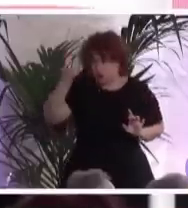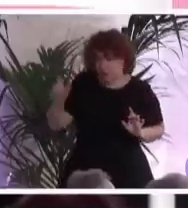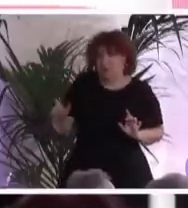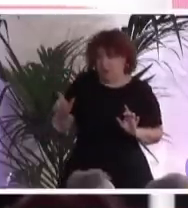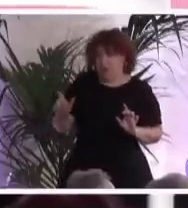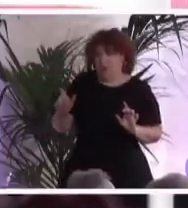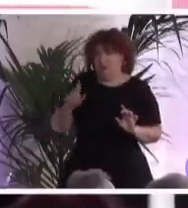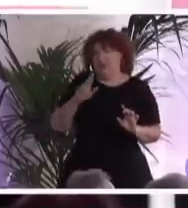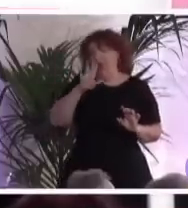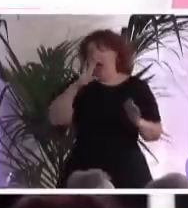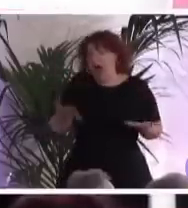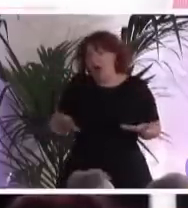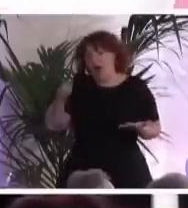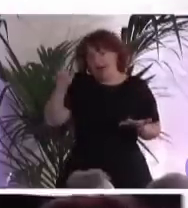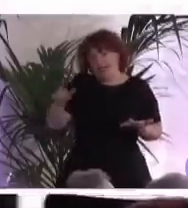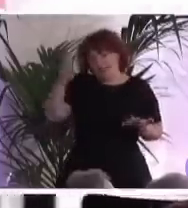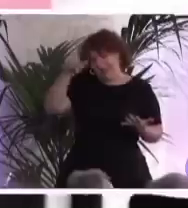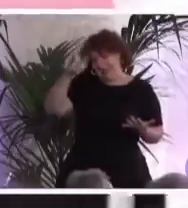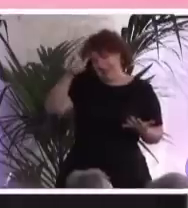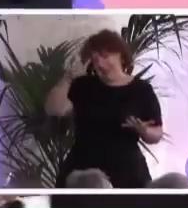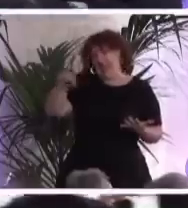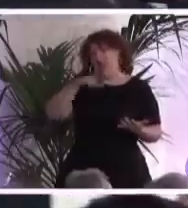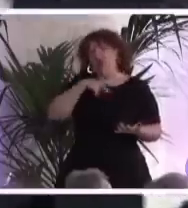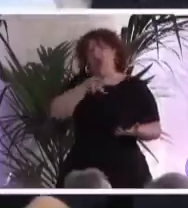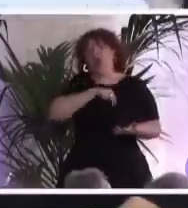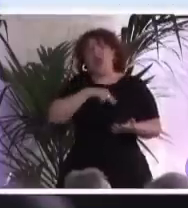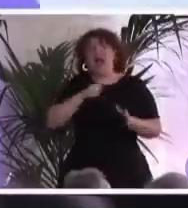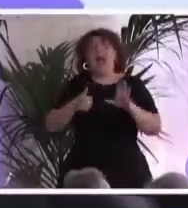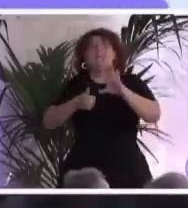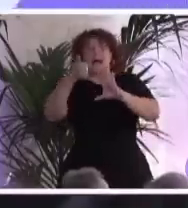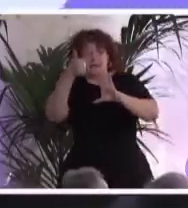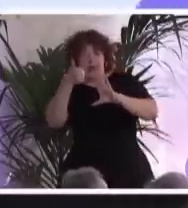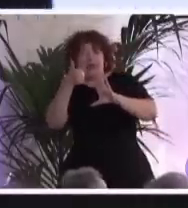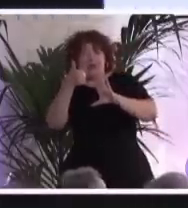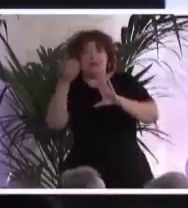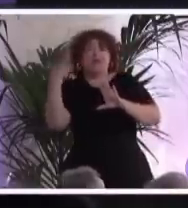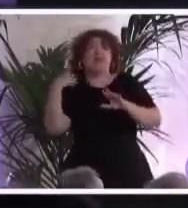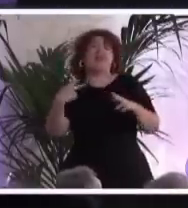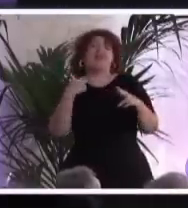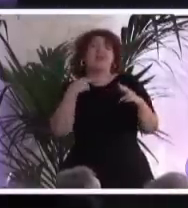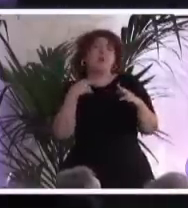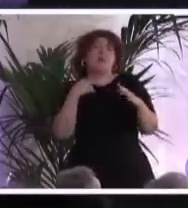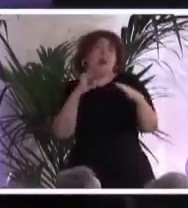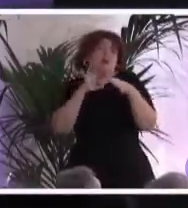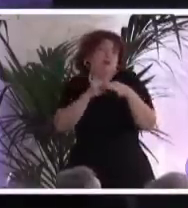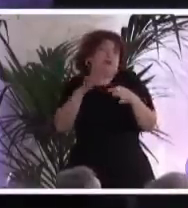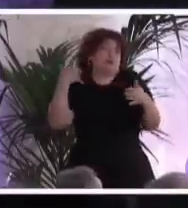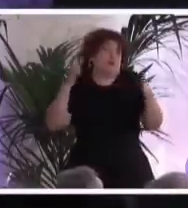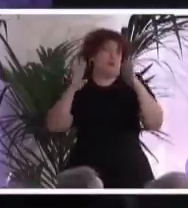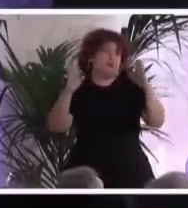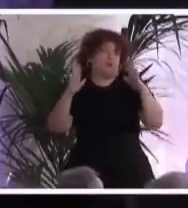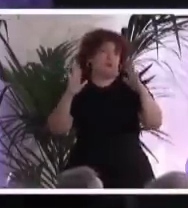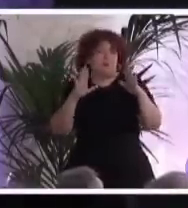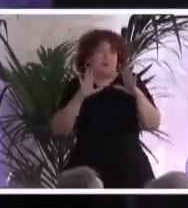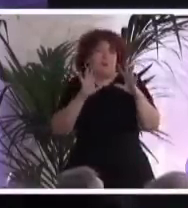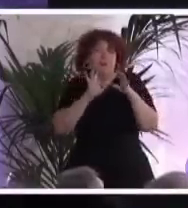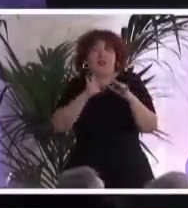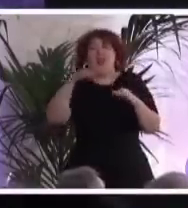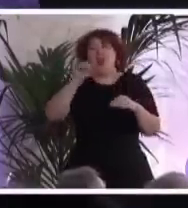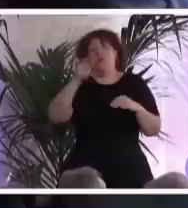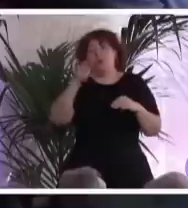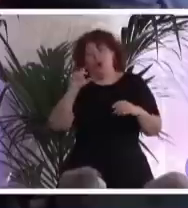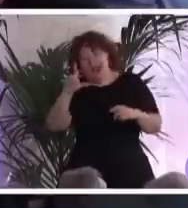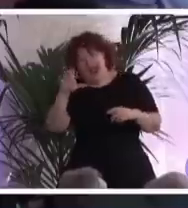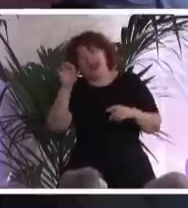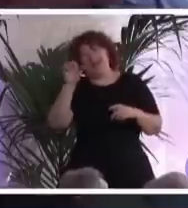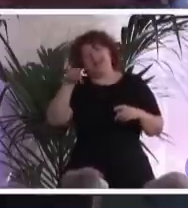un señor que ahora es concejal de más Madrid y que entonces era diputado a fin a la corriente de moral santín